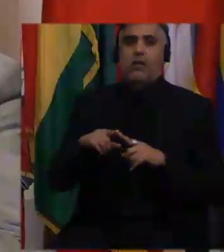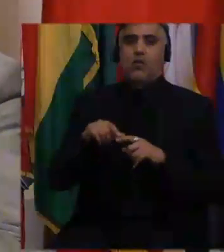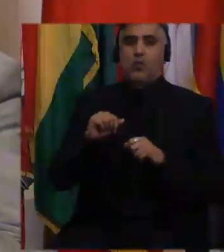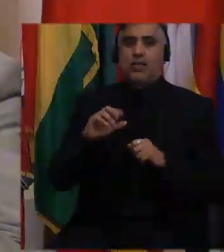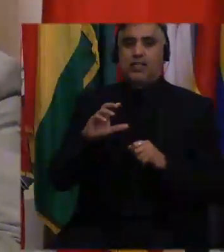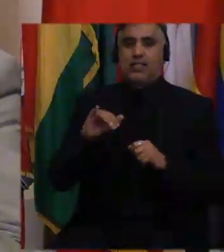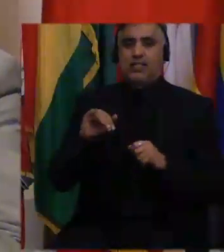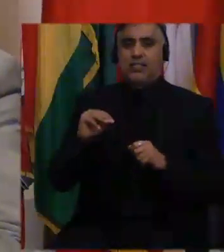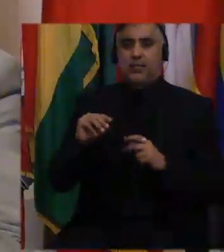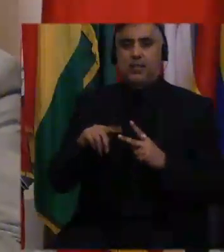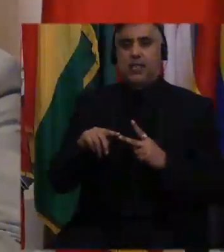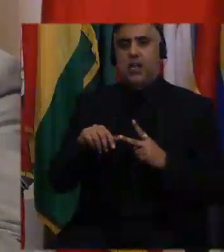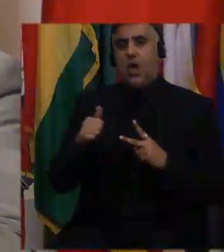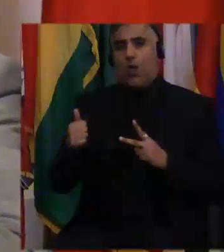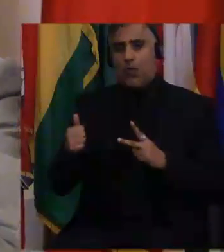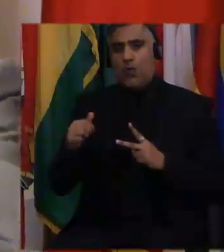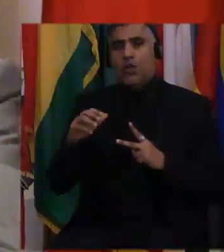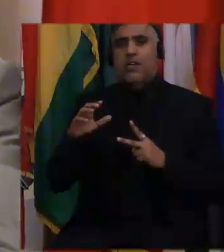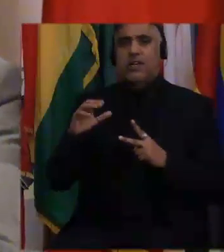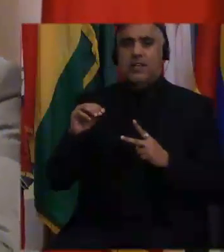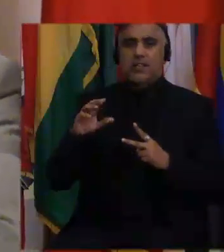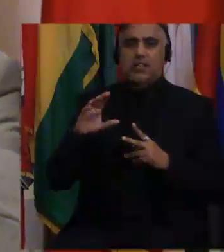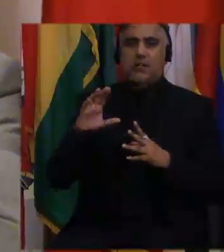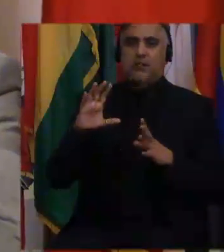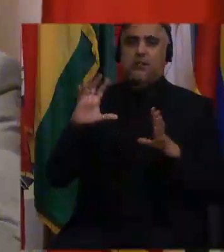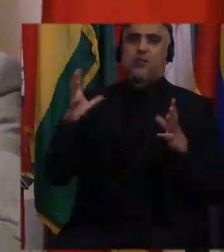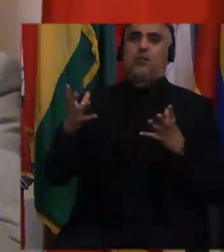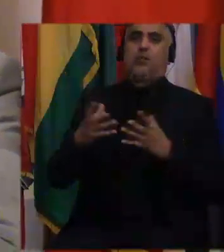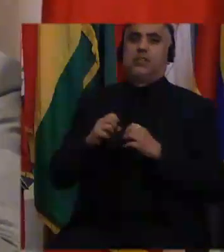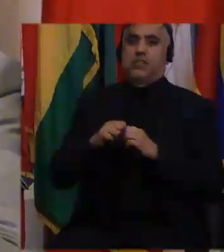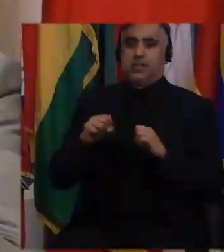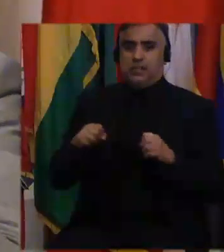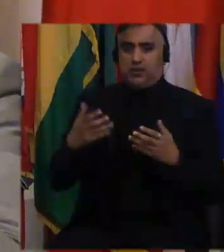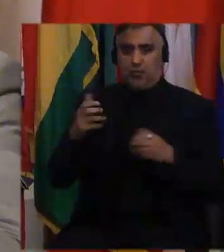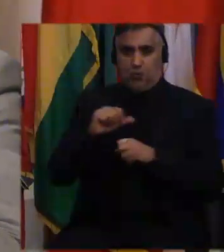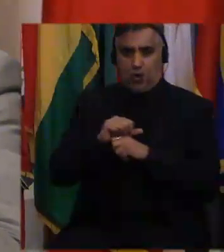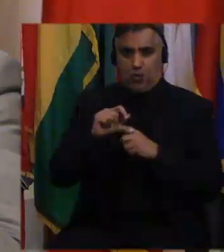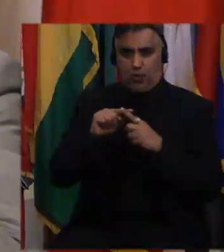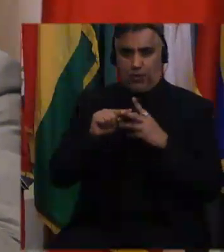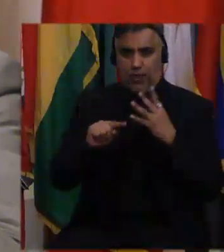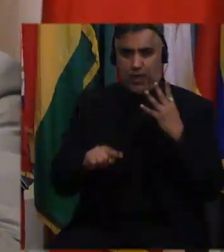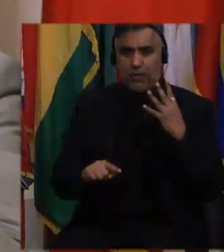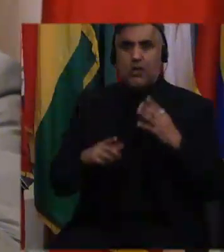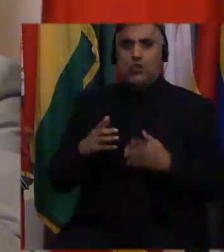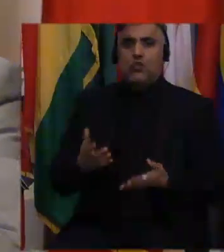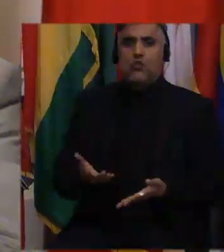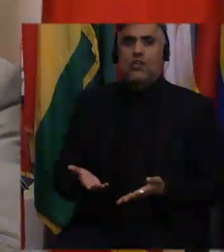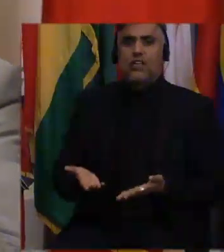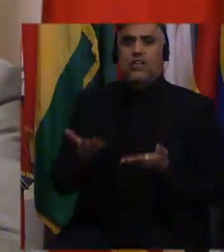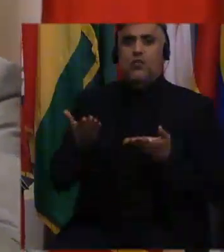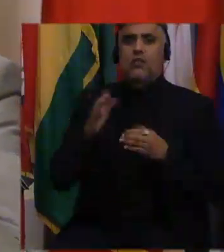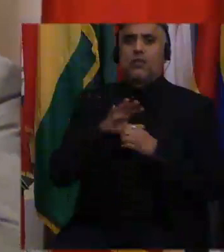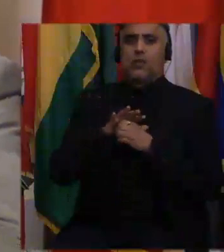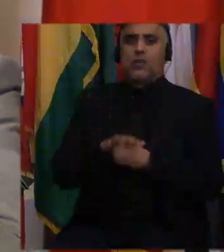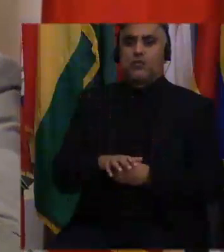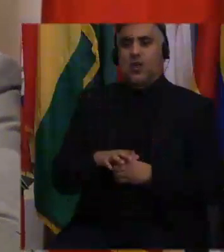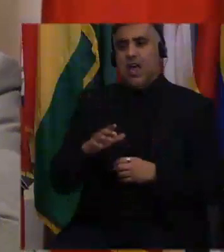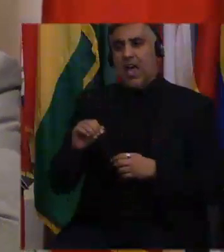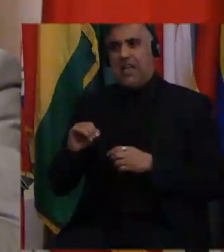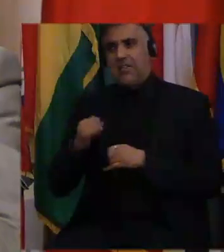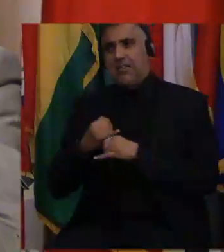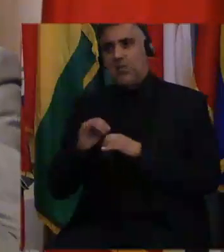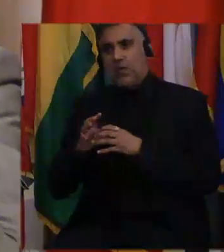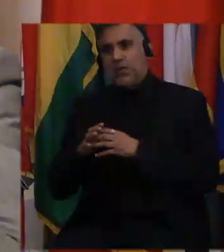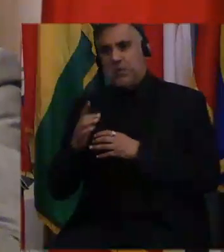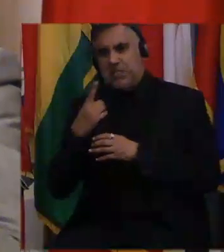sistema universal, para ampliar esa presión que hablaba la relatora. Y creo que se puede pensar muchas cosas ahí